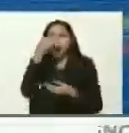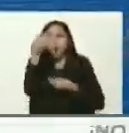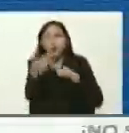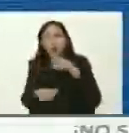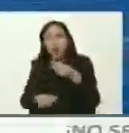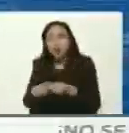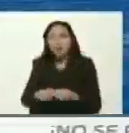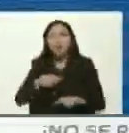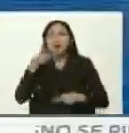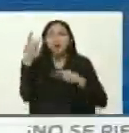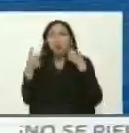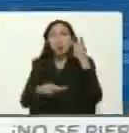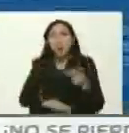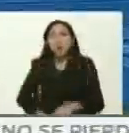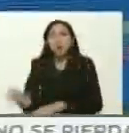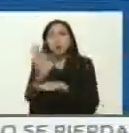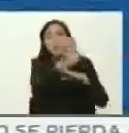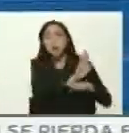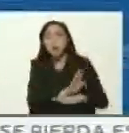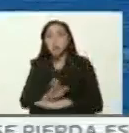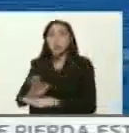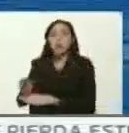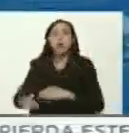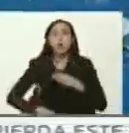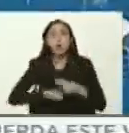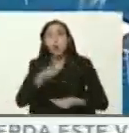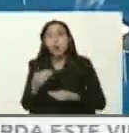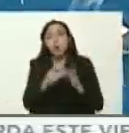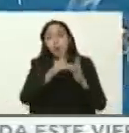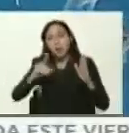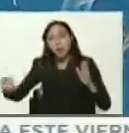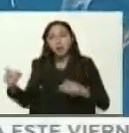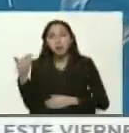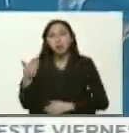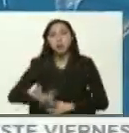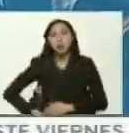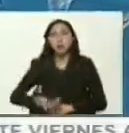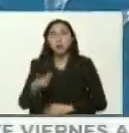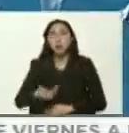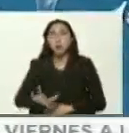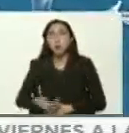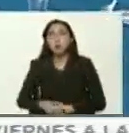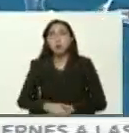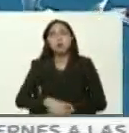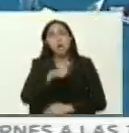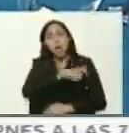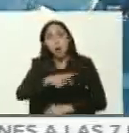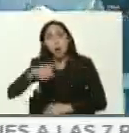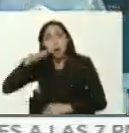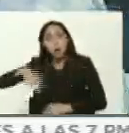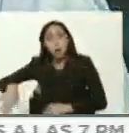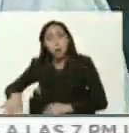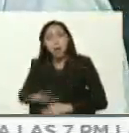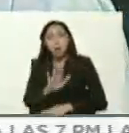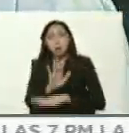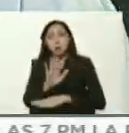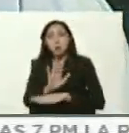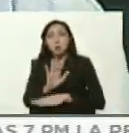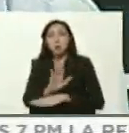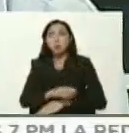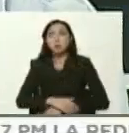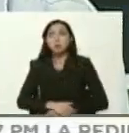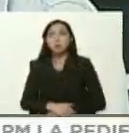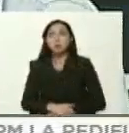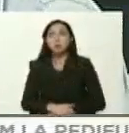con políticas de protección social para la garantía de los derechos fundamentales y con ello abrazar a millones de venezolanos. Y secuestraron